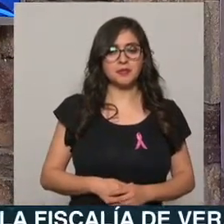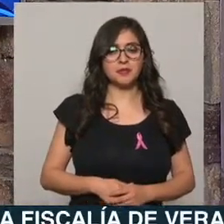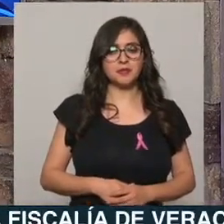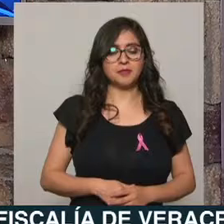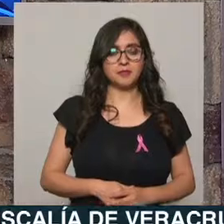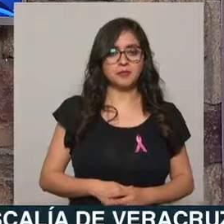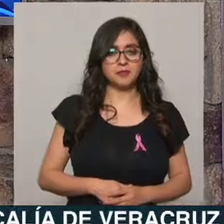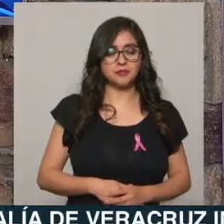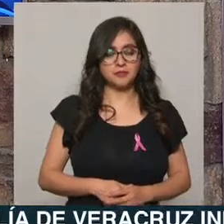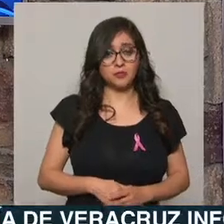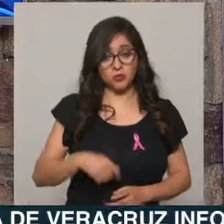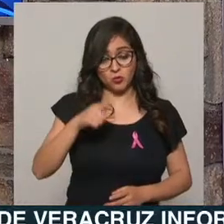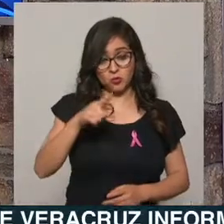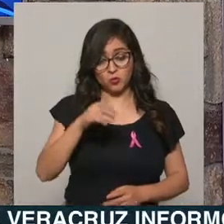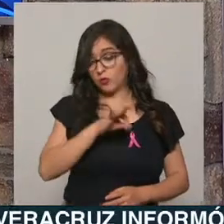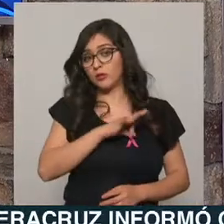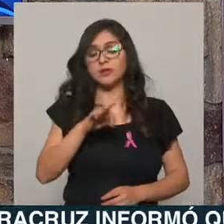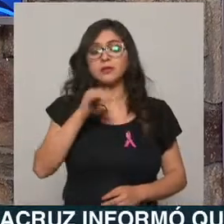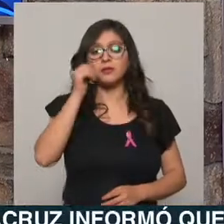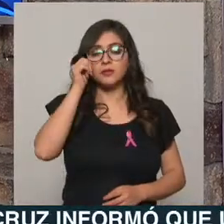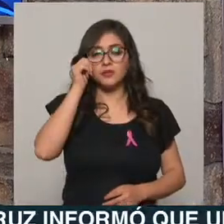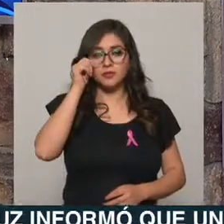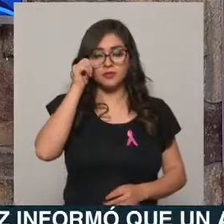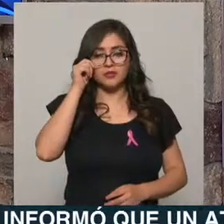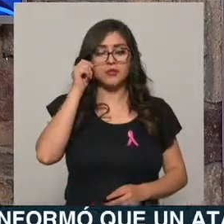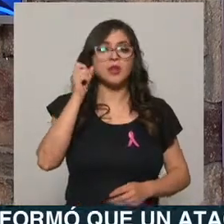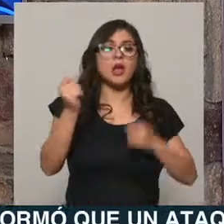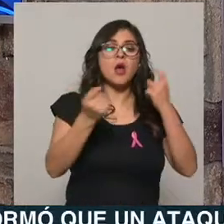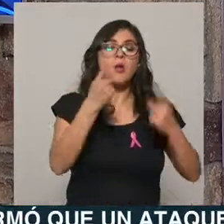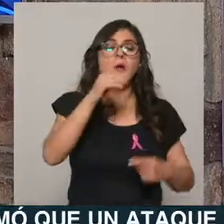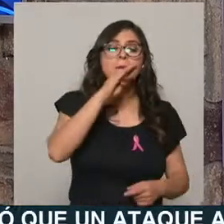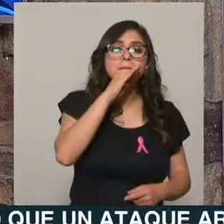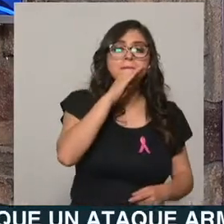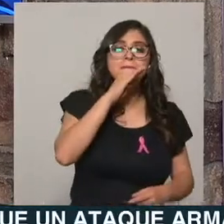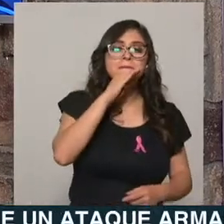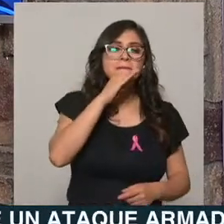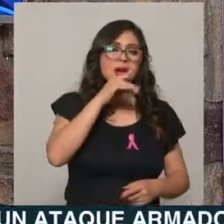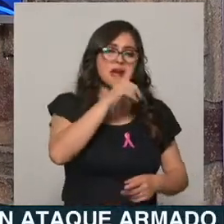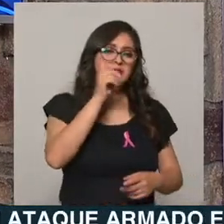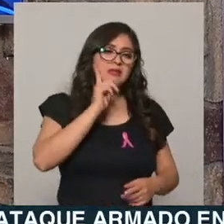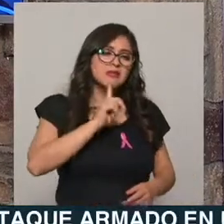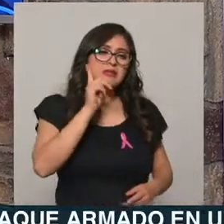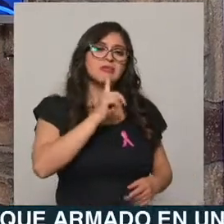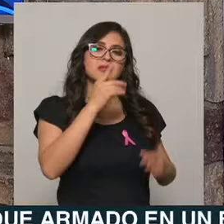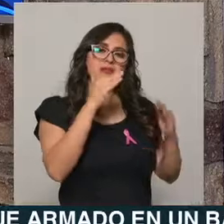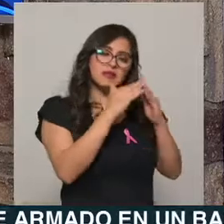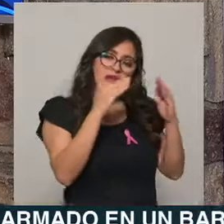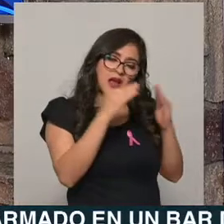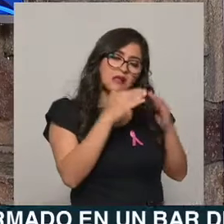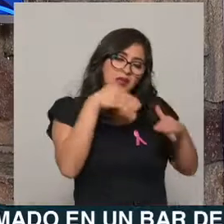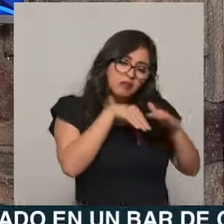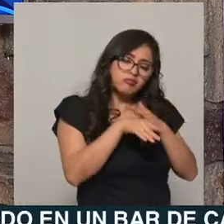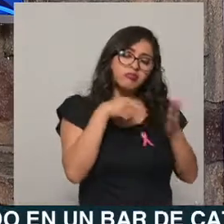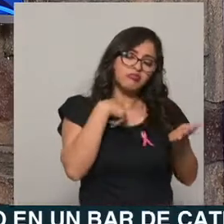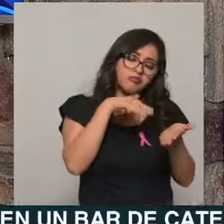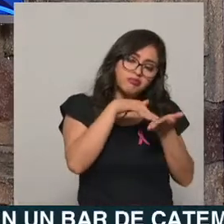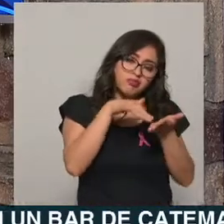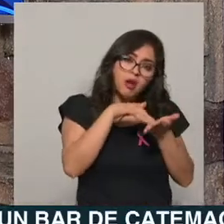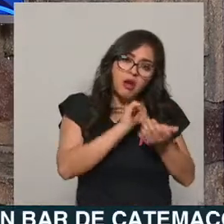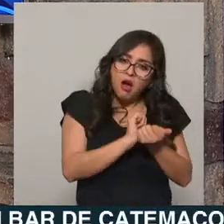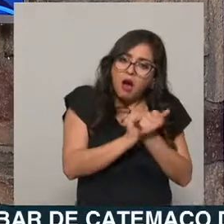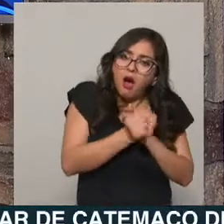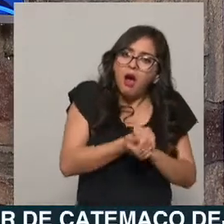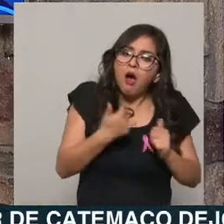Y lo pueden leer, inclusive me ha tocado amas de casa que lo han leído y me dicen, no manches, está increíble, me ayuda para delegar ciertas